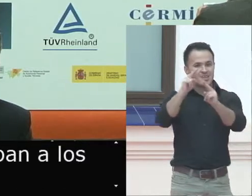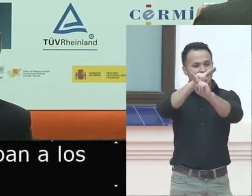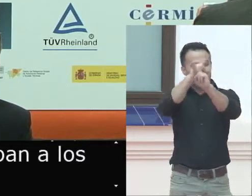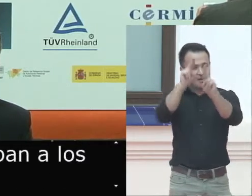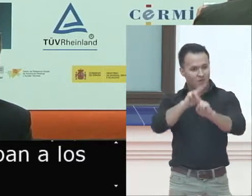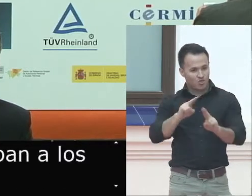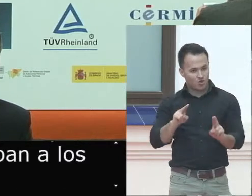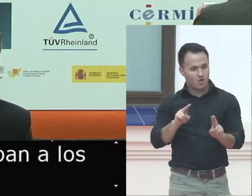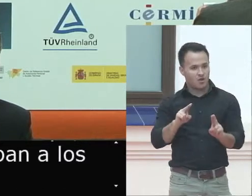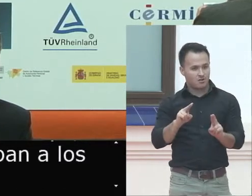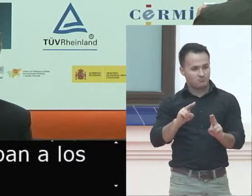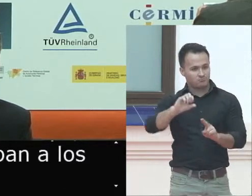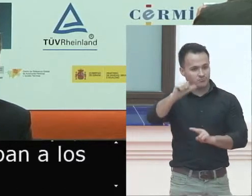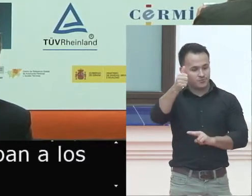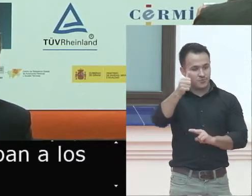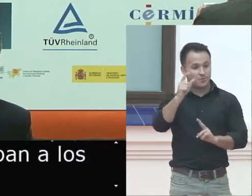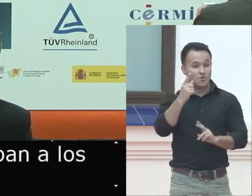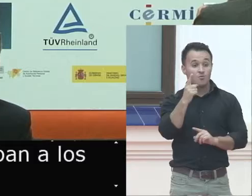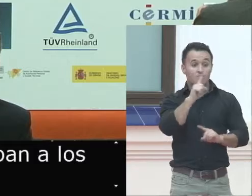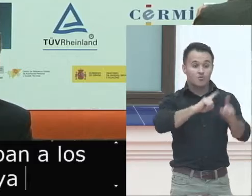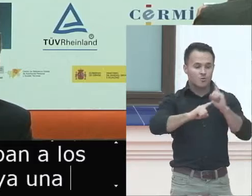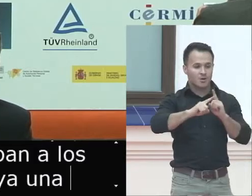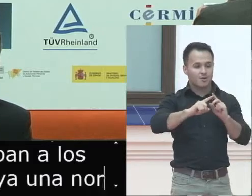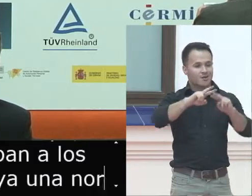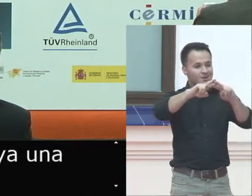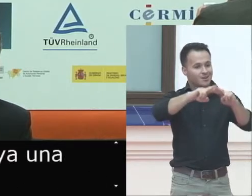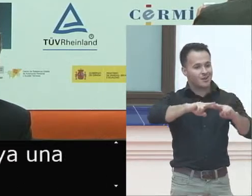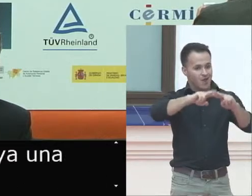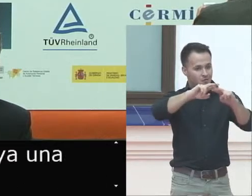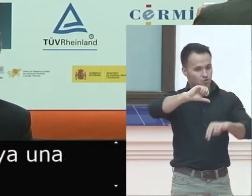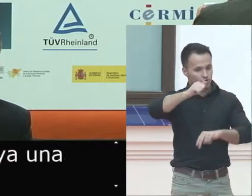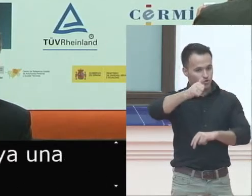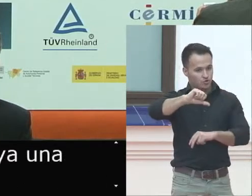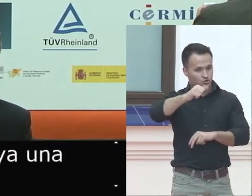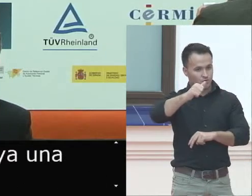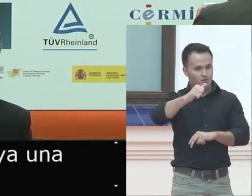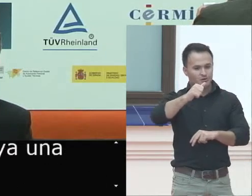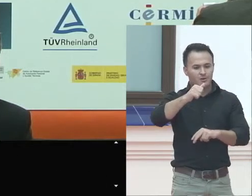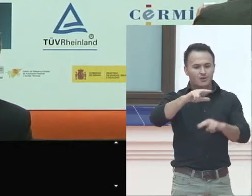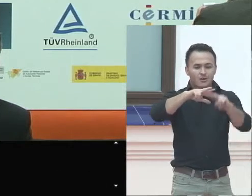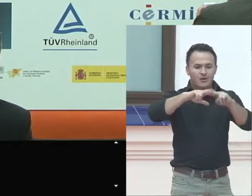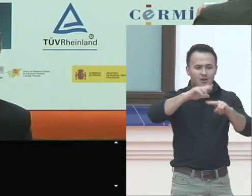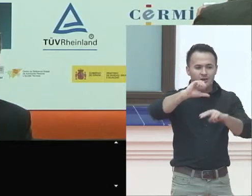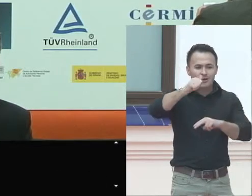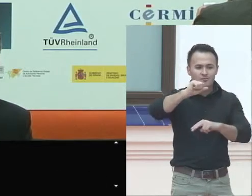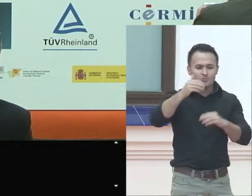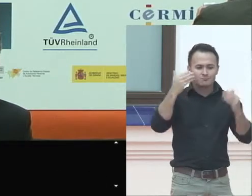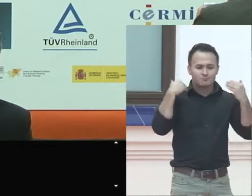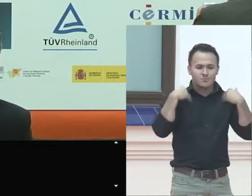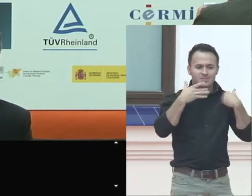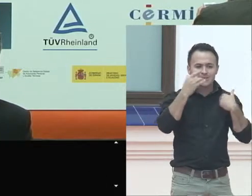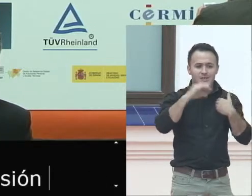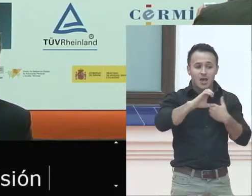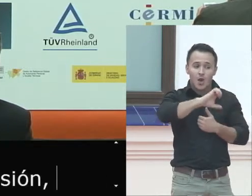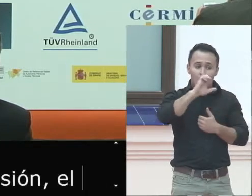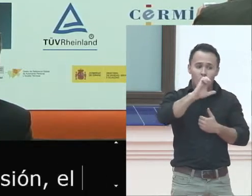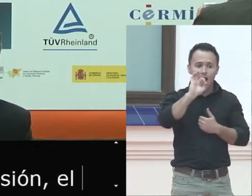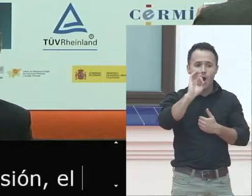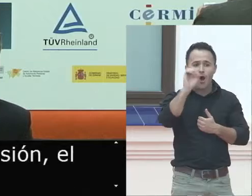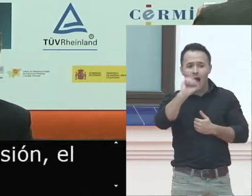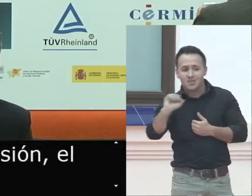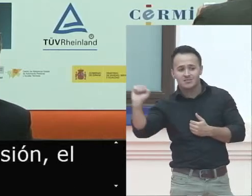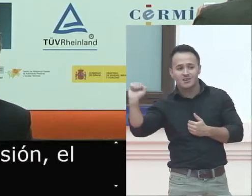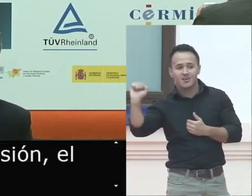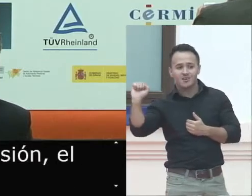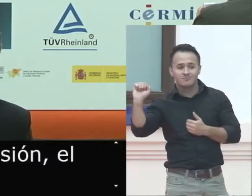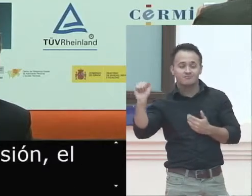internacional. El problema que hay es en las revisiones, que cuando toque una revisión, ¿quién hace la revisión? ¿Europa o ISO? pero